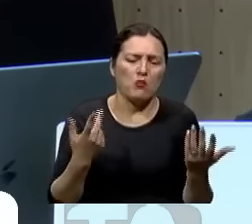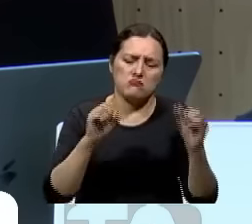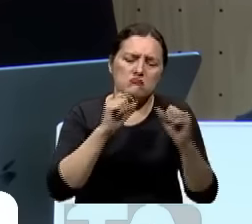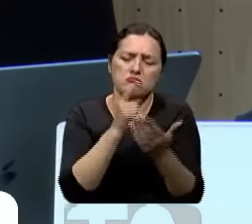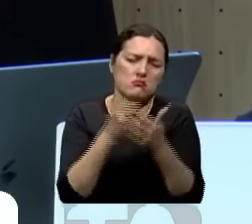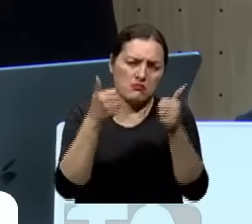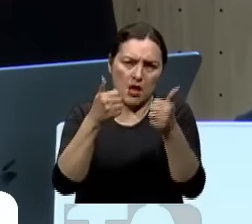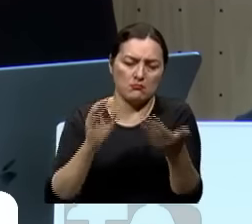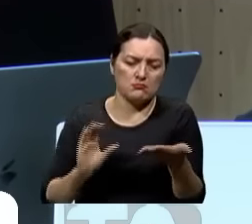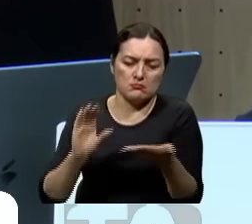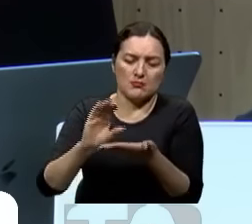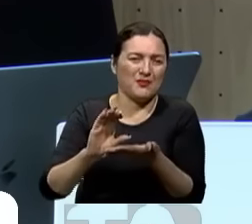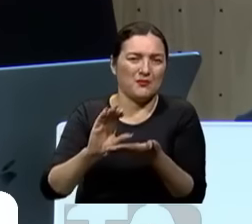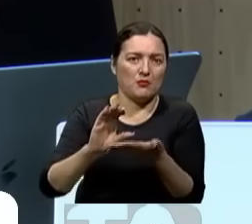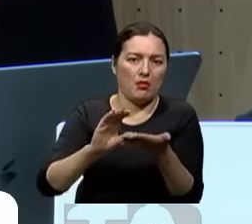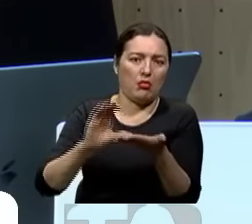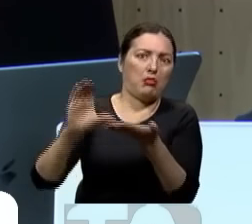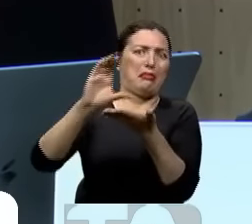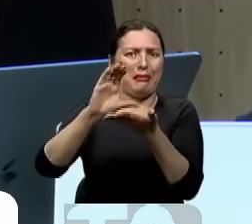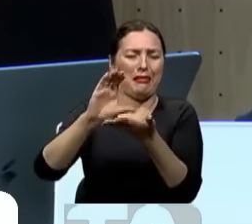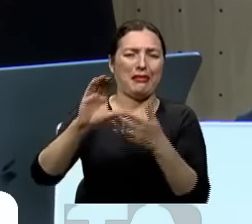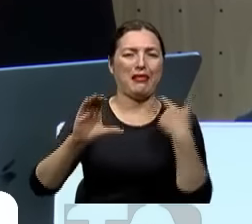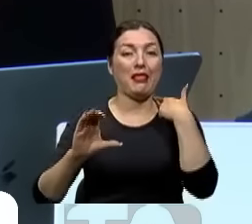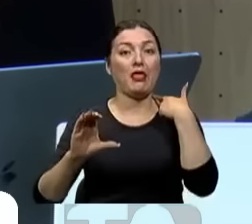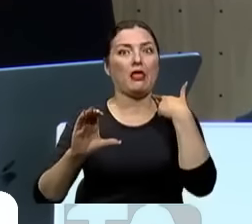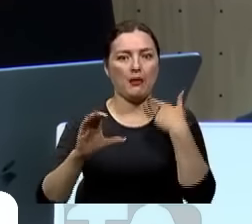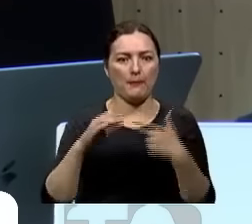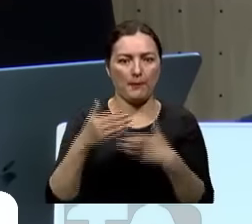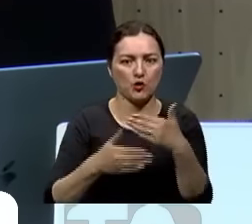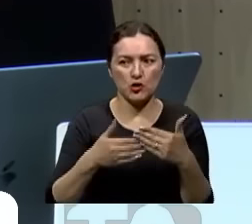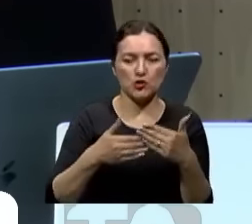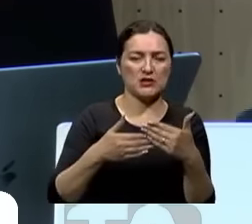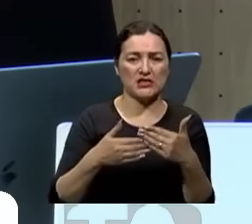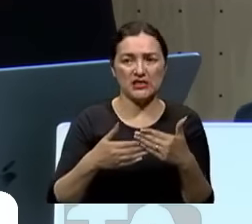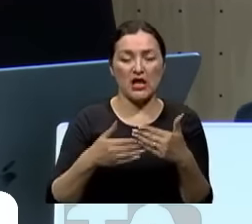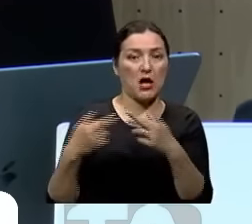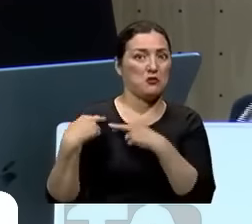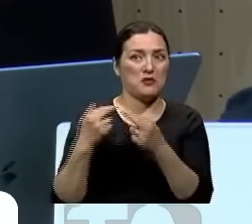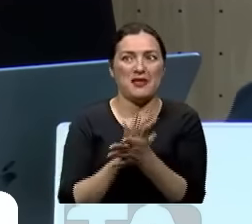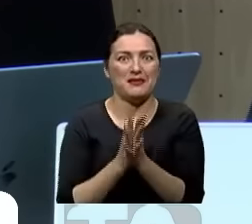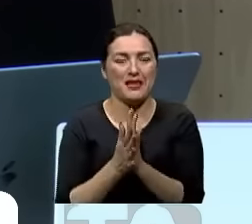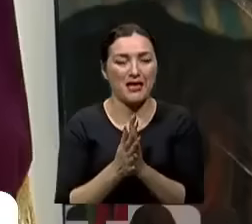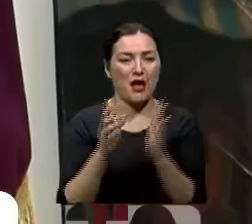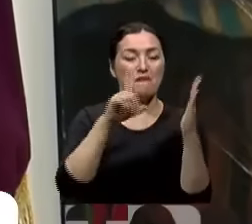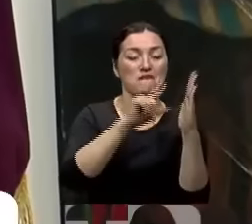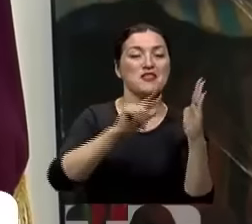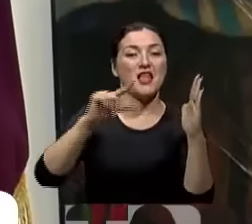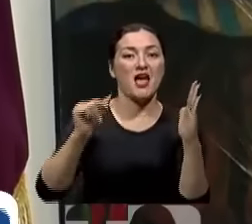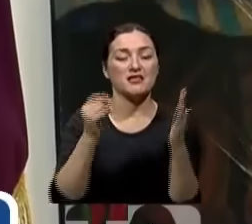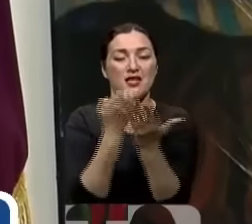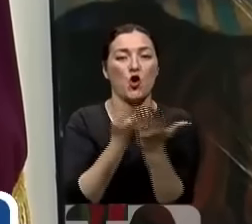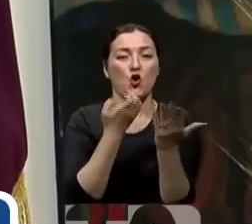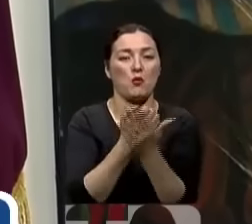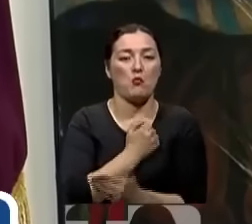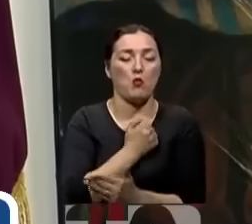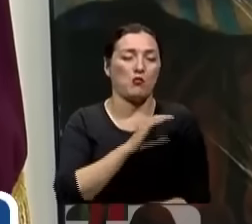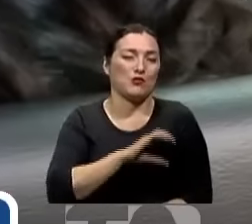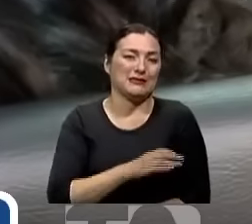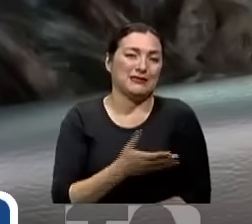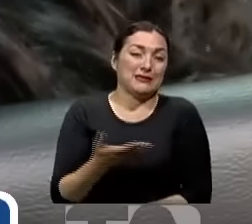no podemos tener niveles de subsidio que resultaran improcedentes y responsables respecto a las finanzas municipales. A decir del concejal